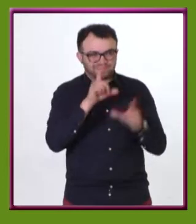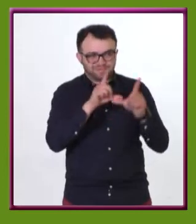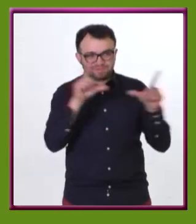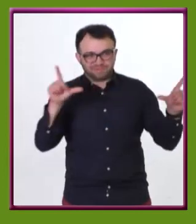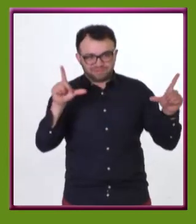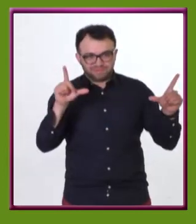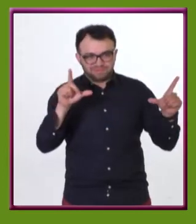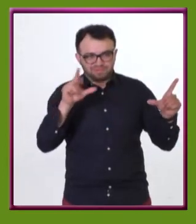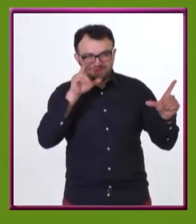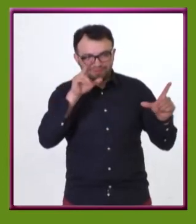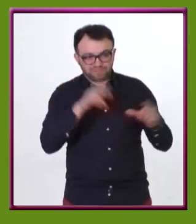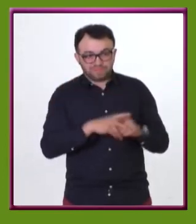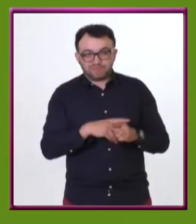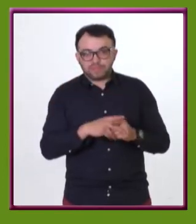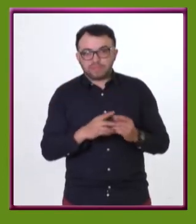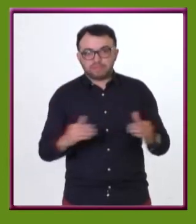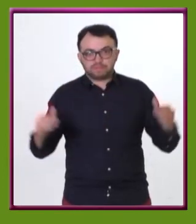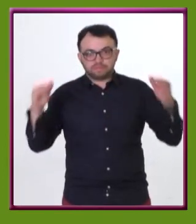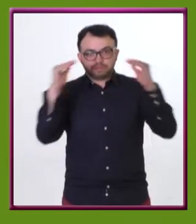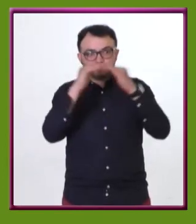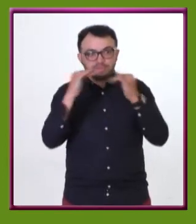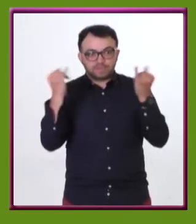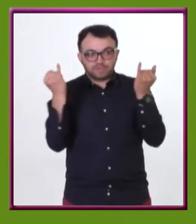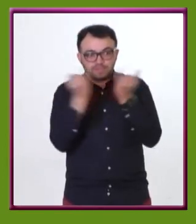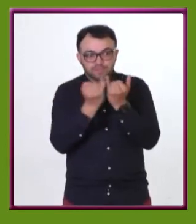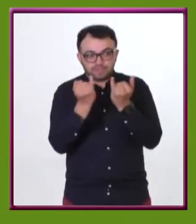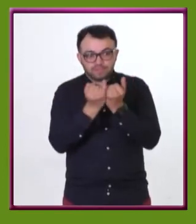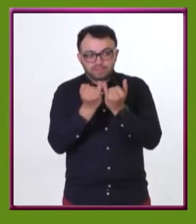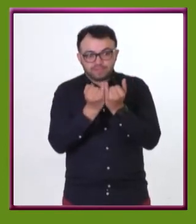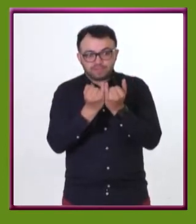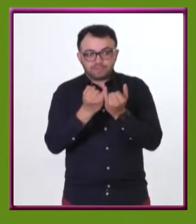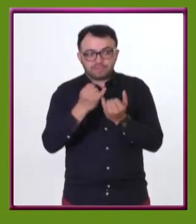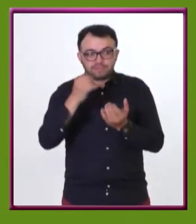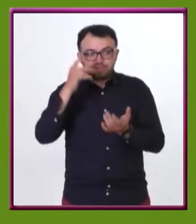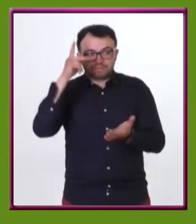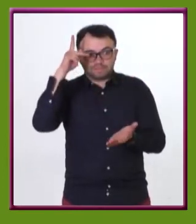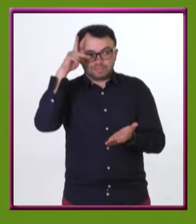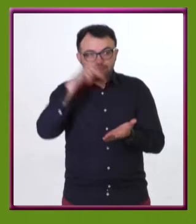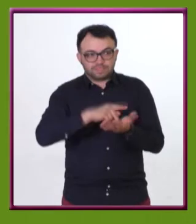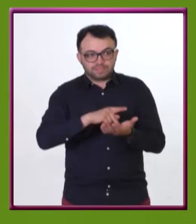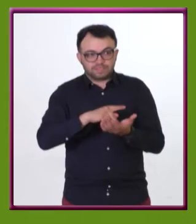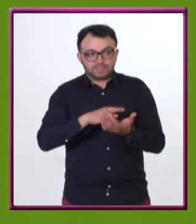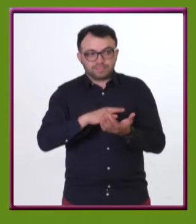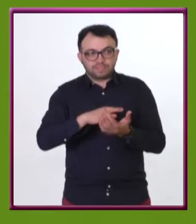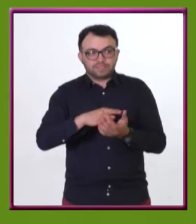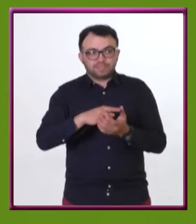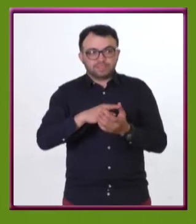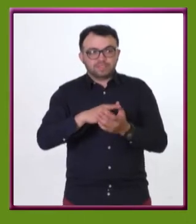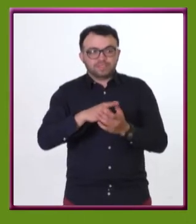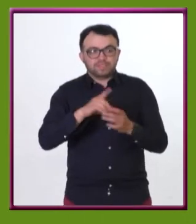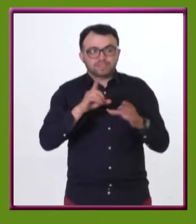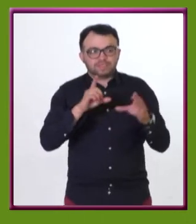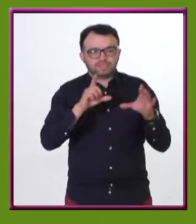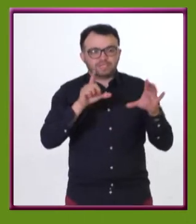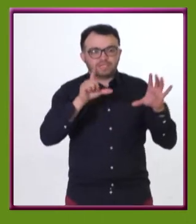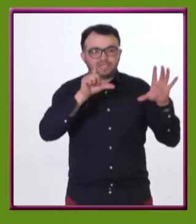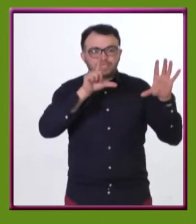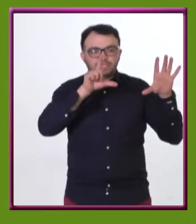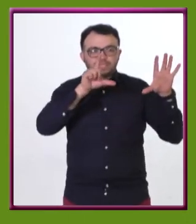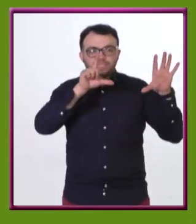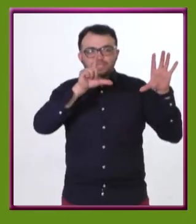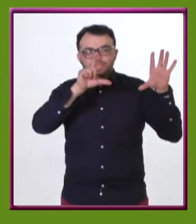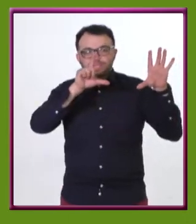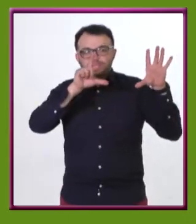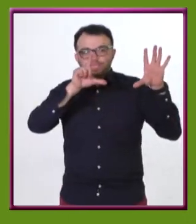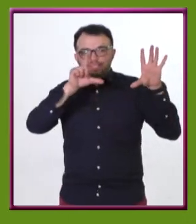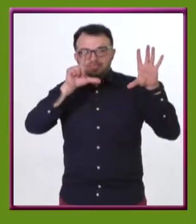de trigo equivale a todas estas toneladas. Por favor, pongan el dato en la